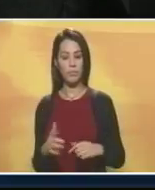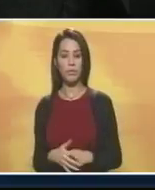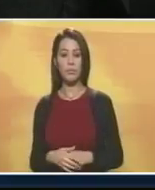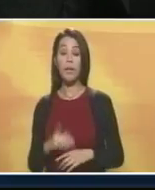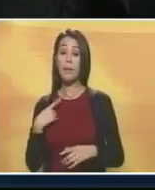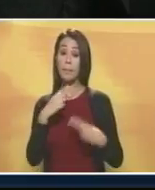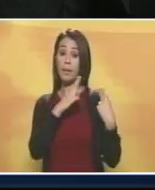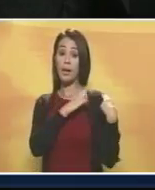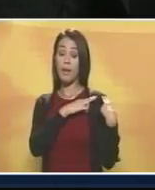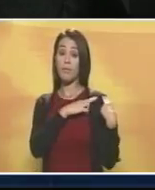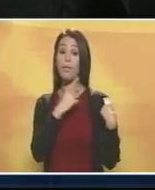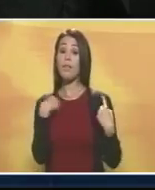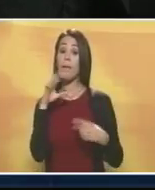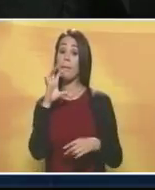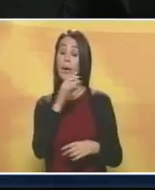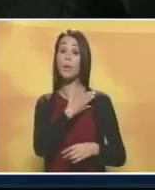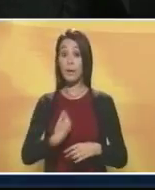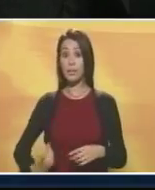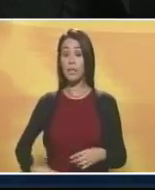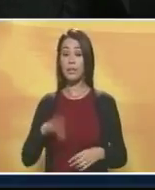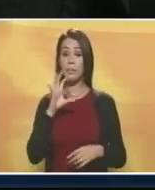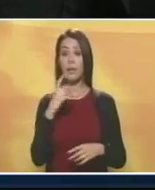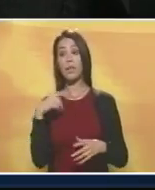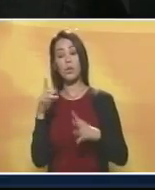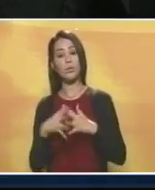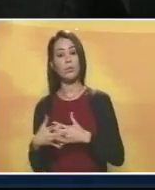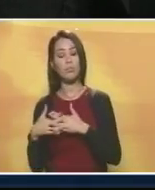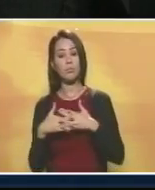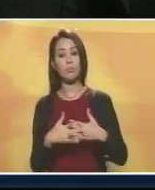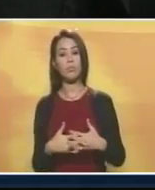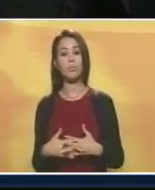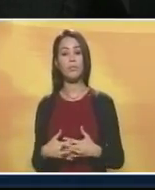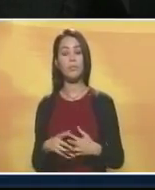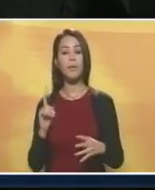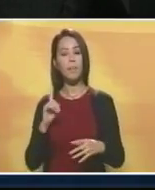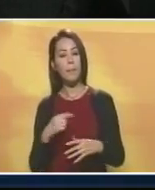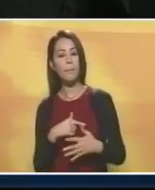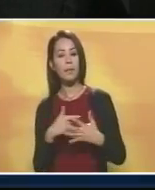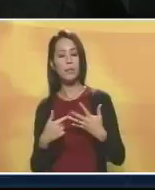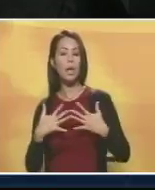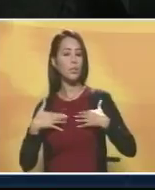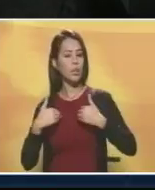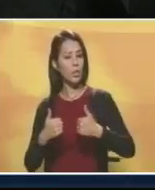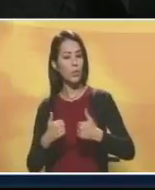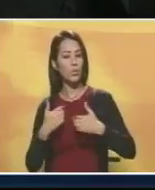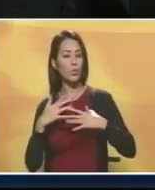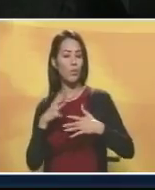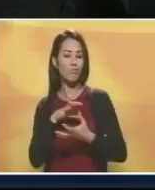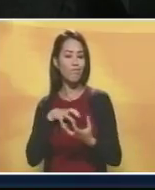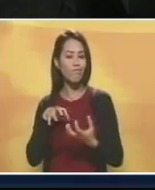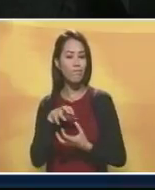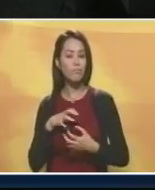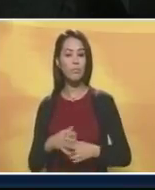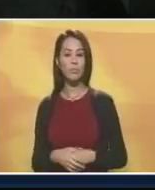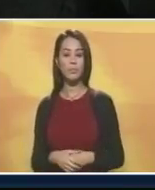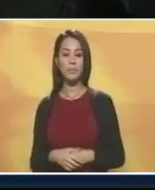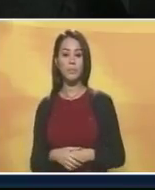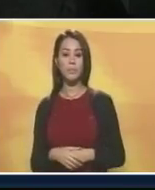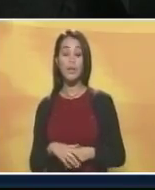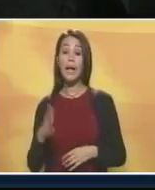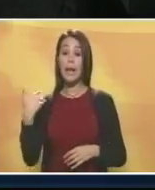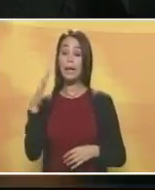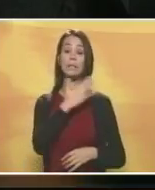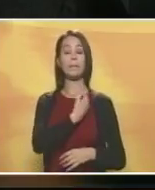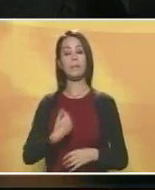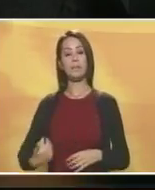sido jefe de Estado de un país con relaciones con Estados Unidos, su edad y el deterioro de su salud por su detención prolongada. El exmandatario,